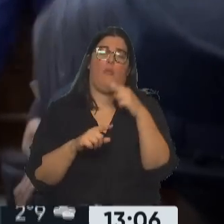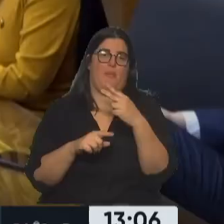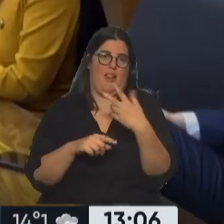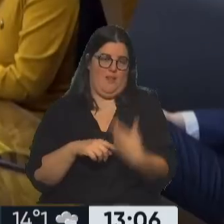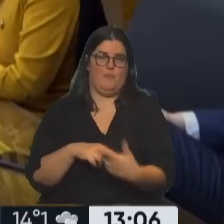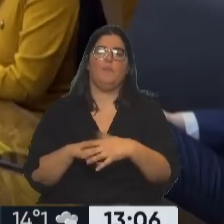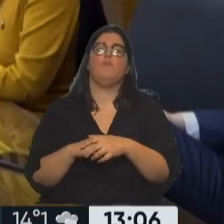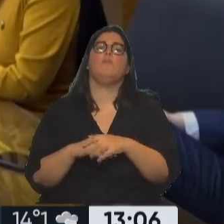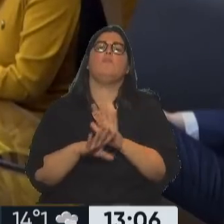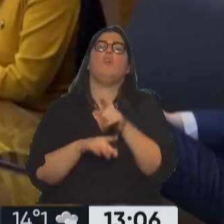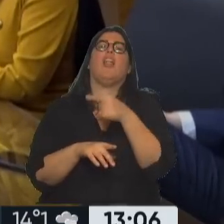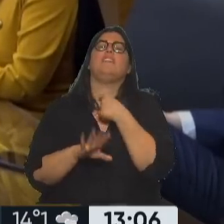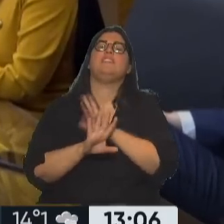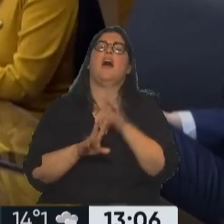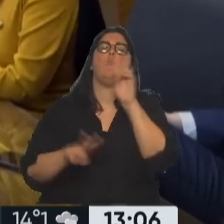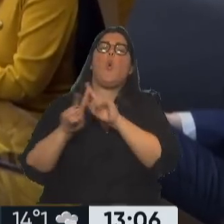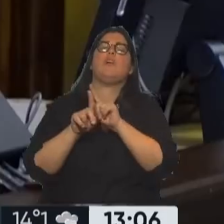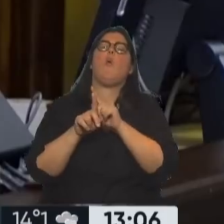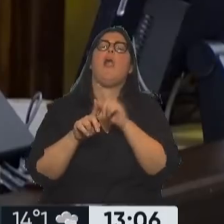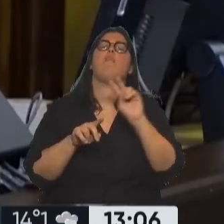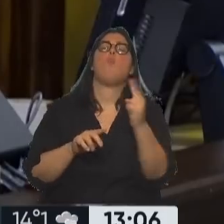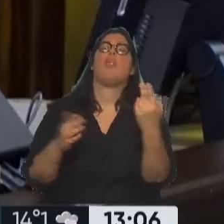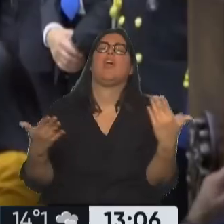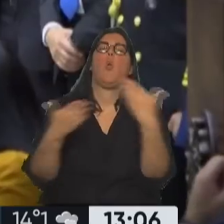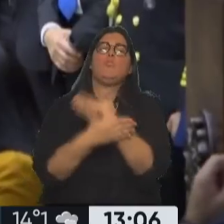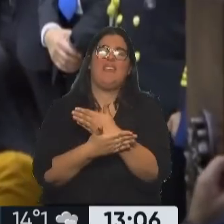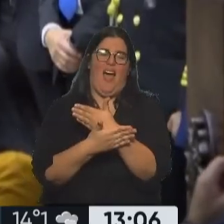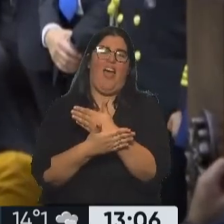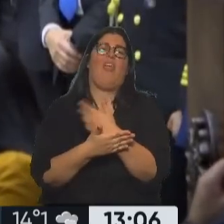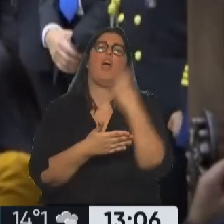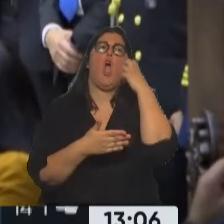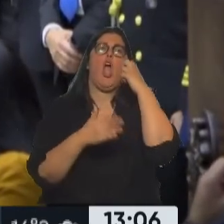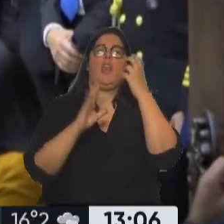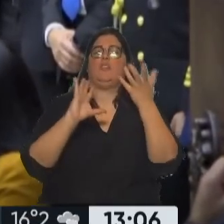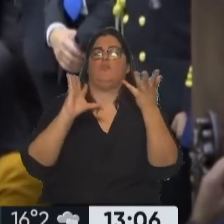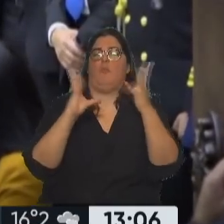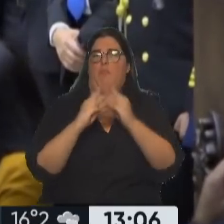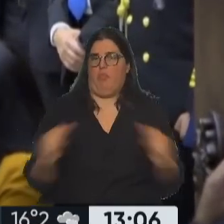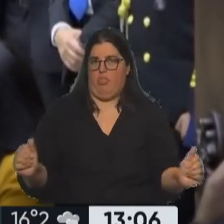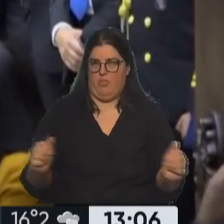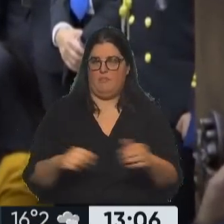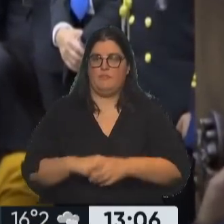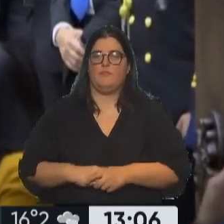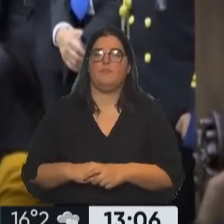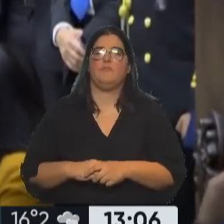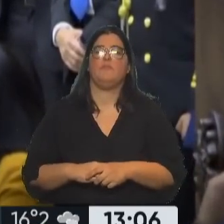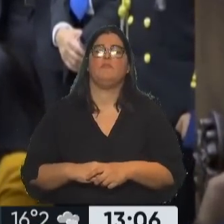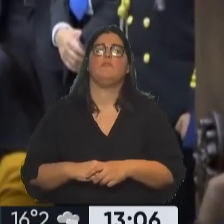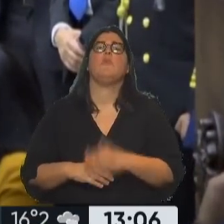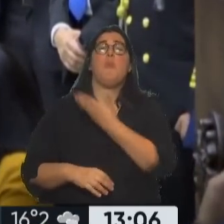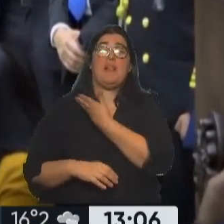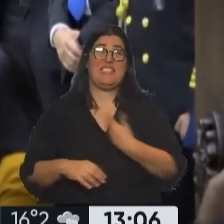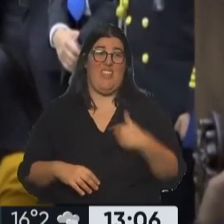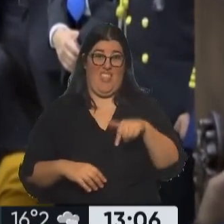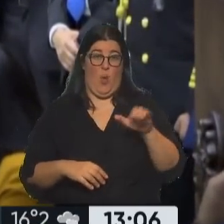cruzada para evitar el juicio político y disolvió el Congreso. No enjuiciar al presidente de la